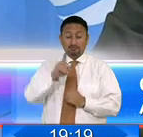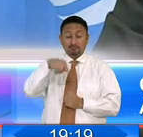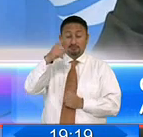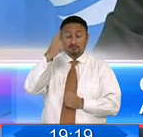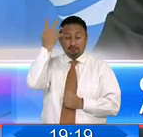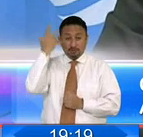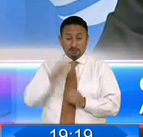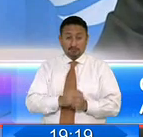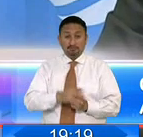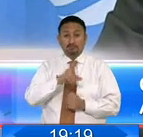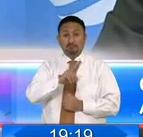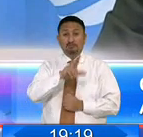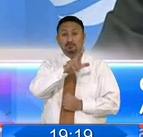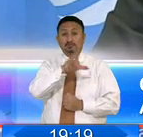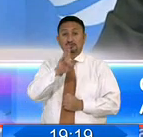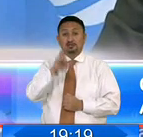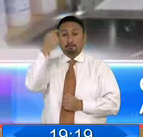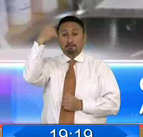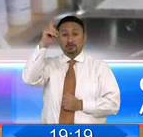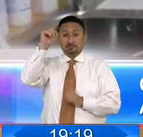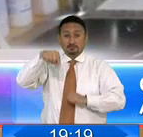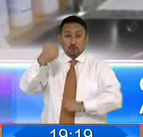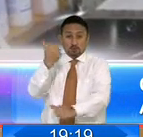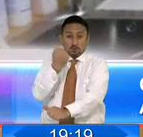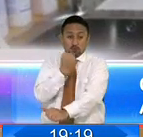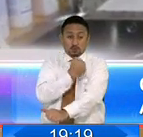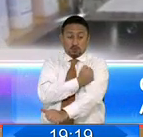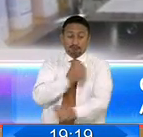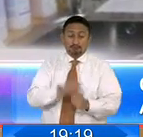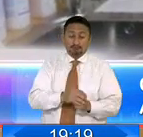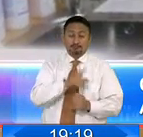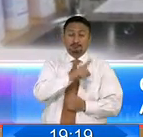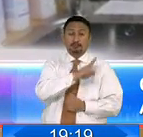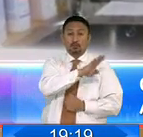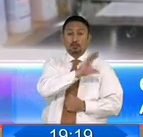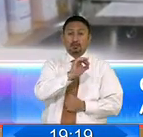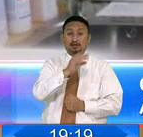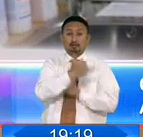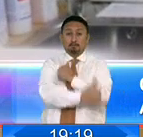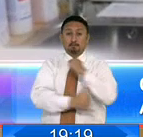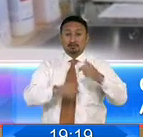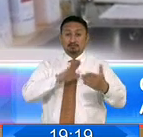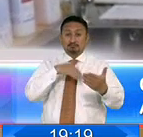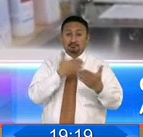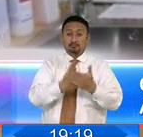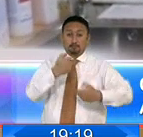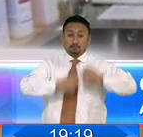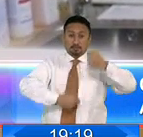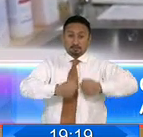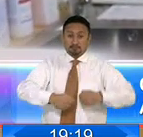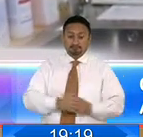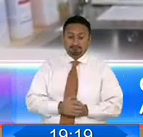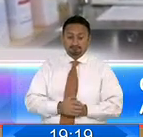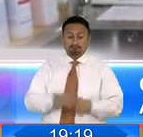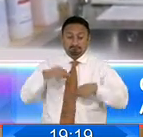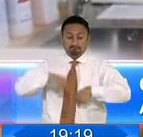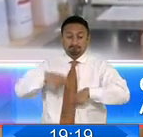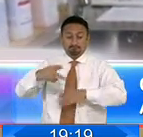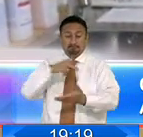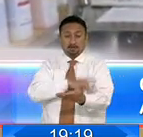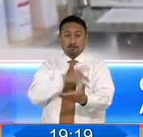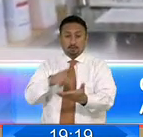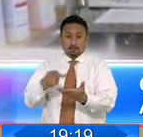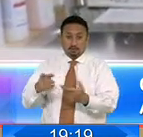días se enviará 237 millones de dosis de vacunas a más de 140 países hasta mayo de este año eso como parte del programa